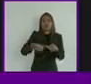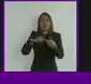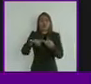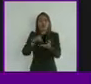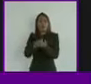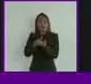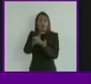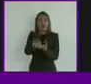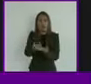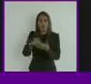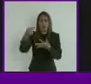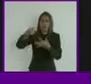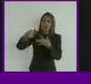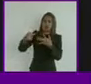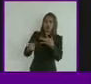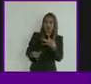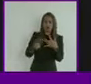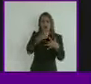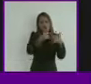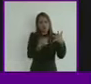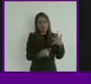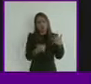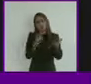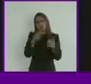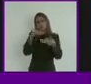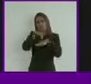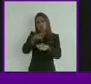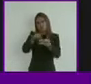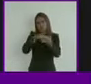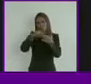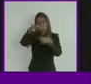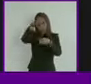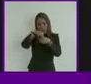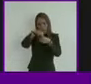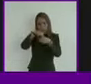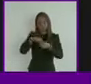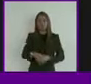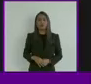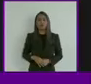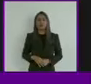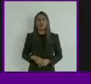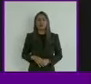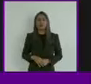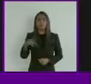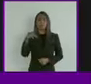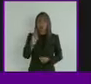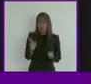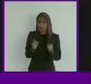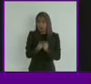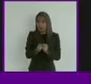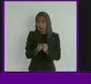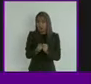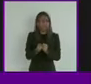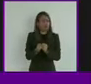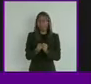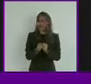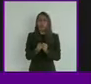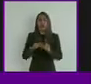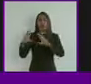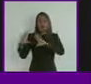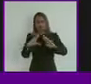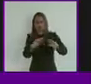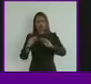políticamente pedir algunas cuestiones particulares, de ejercer un voto, ¿no? Sobre todo, pero necesitamos algo más que eso, ¿no creen? O sea, yo puedo capacitar y